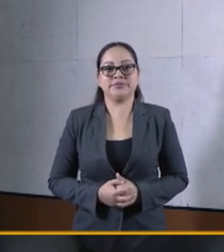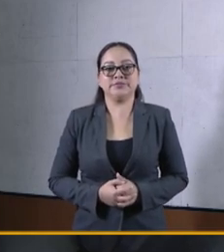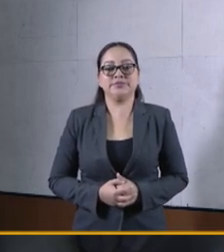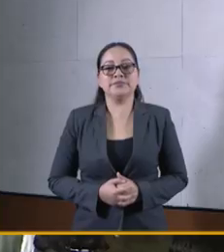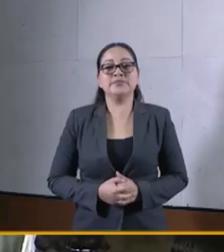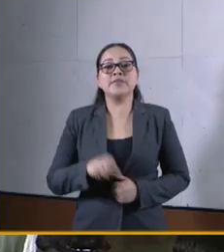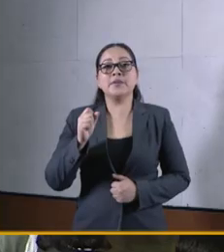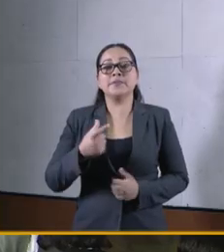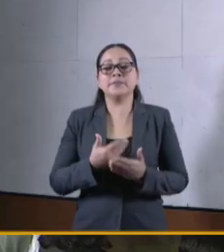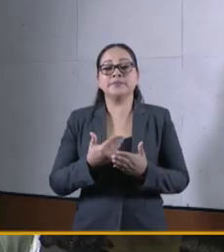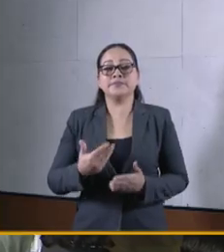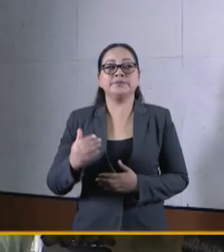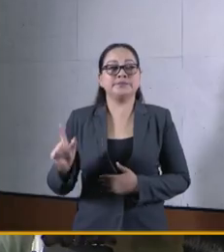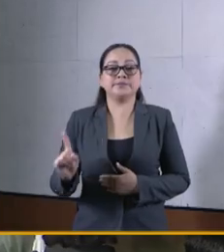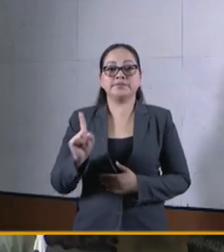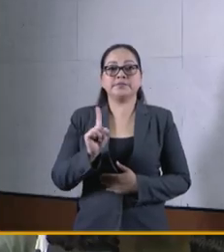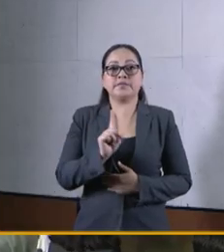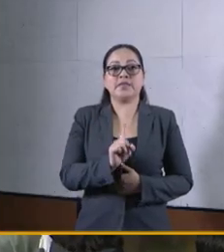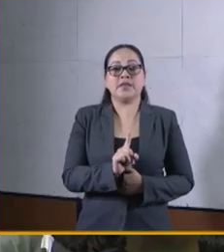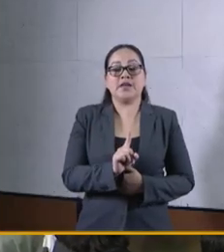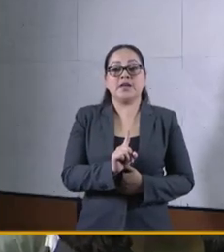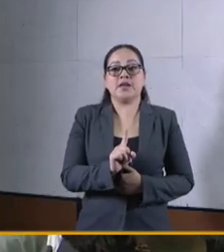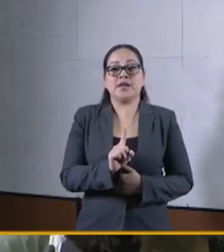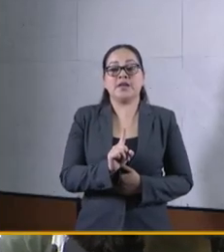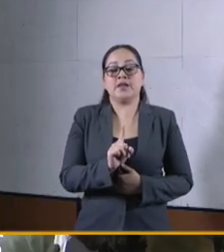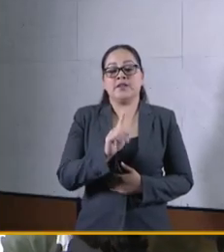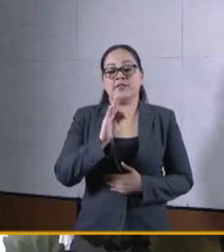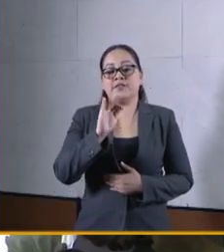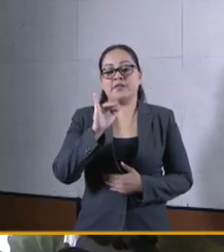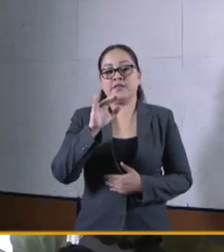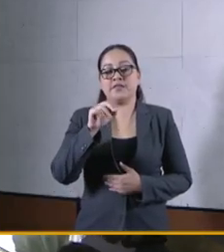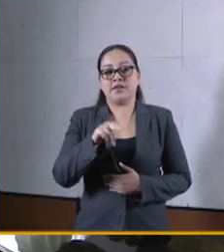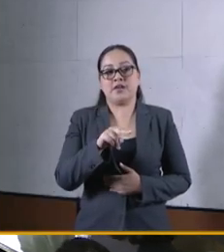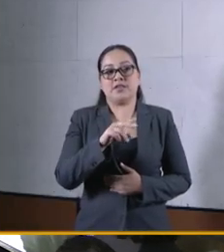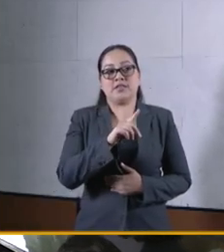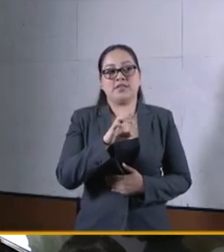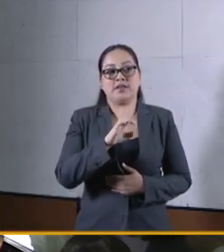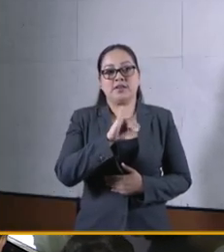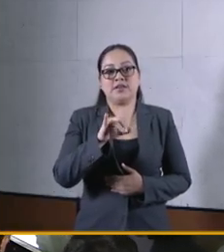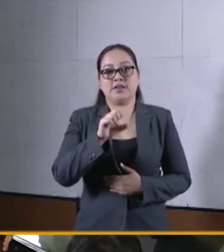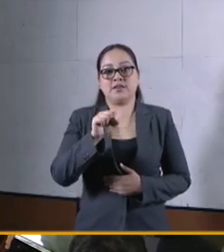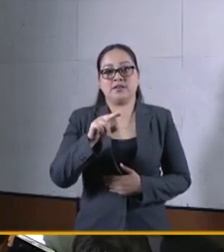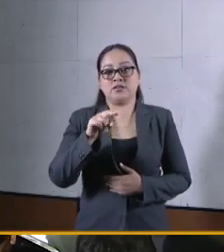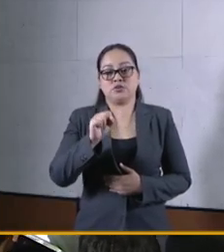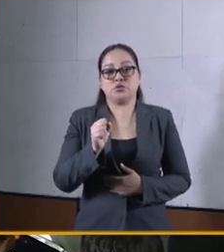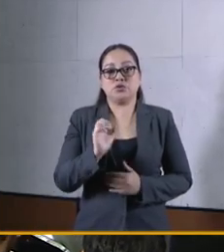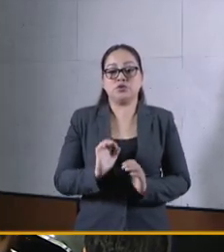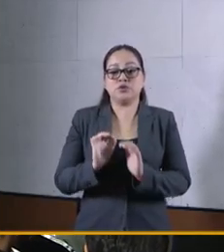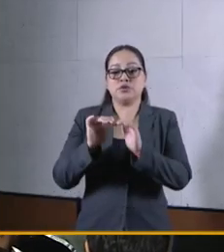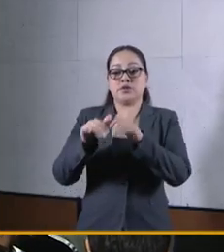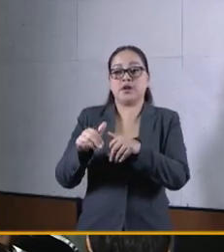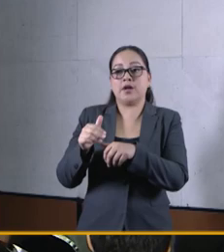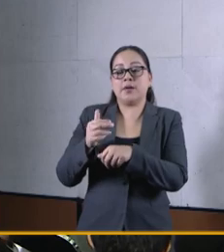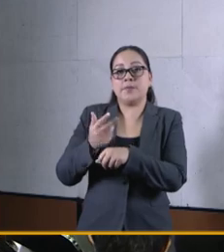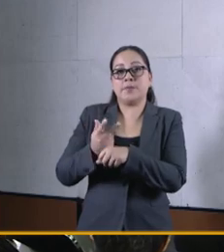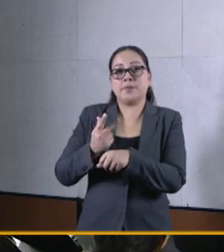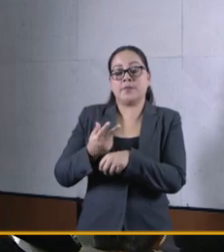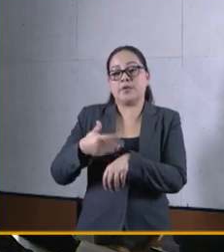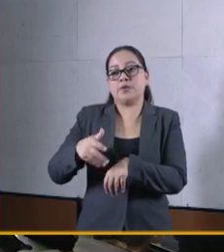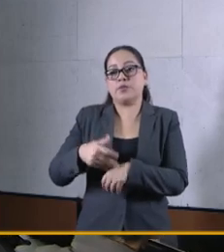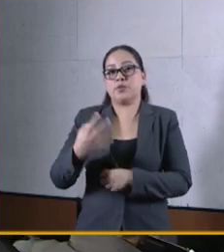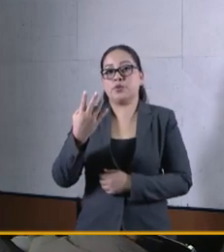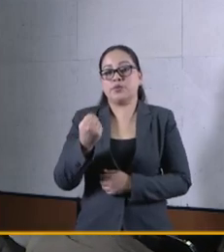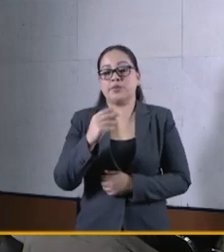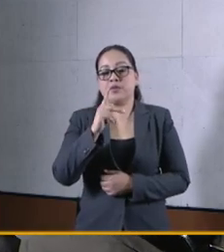tiene la palabra erick fabián de jesús hernández quien ingresó al plantel número 9 pedro de alba